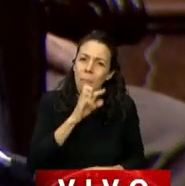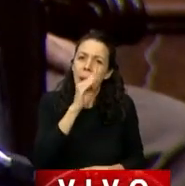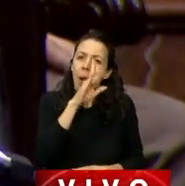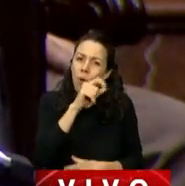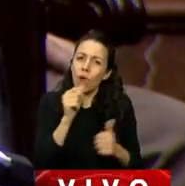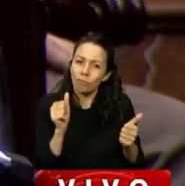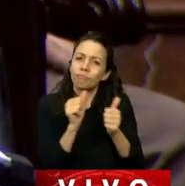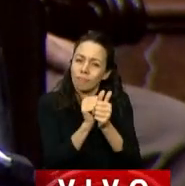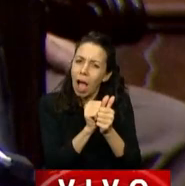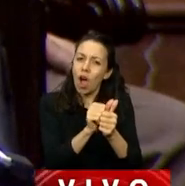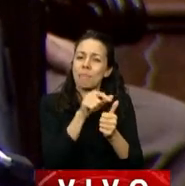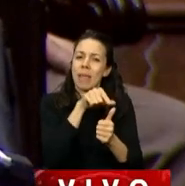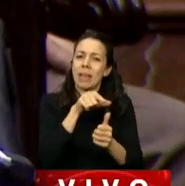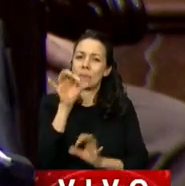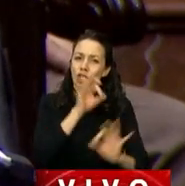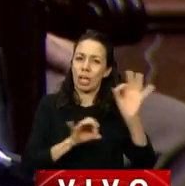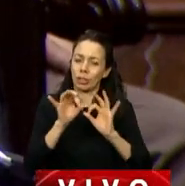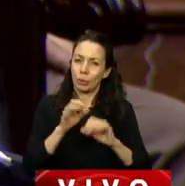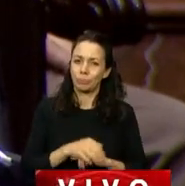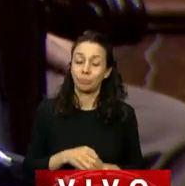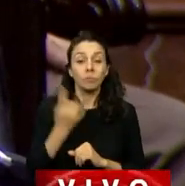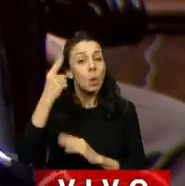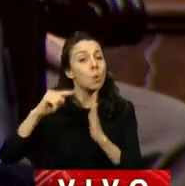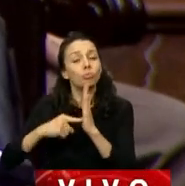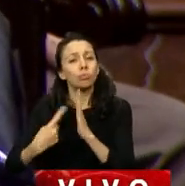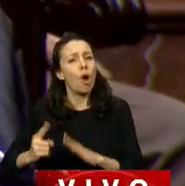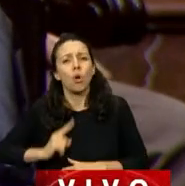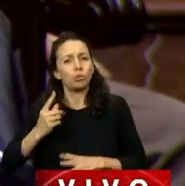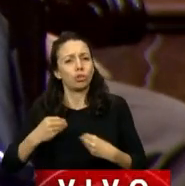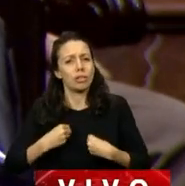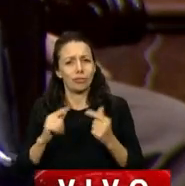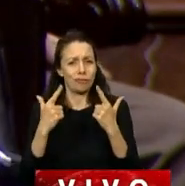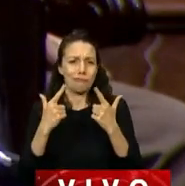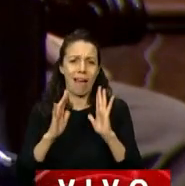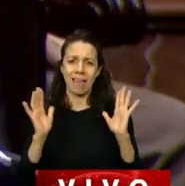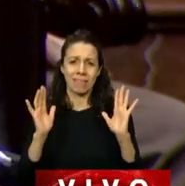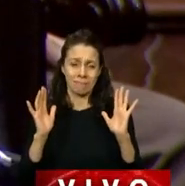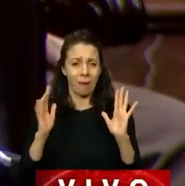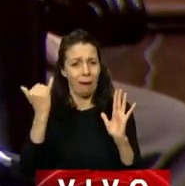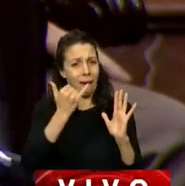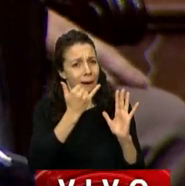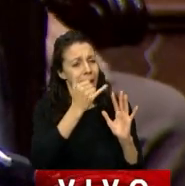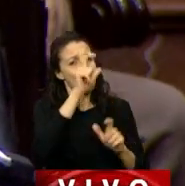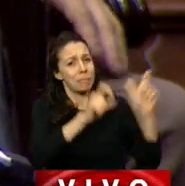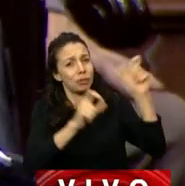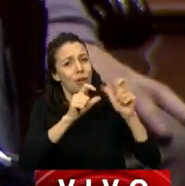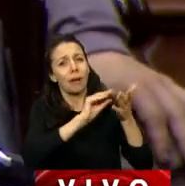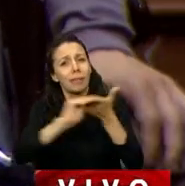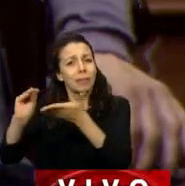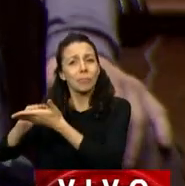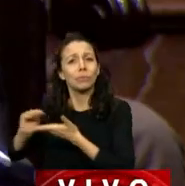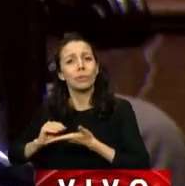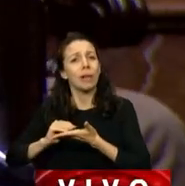esto. Lo que no da orgullo, todo lo contrario, es que diputadas y diputados estén